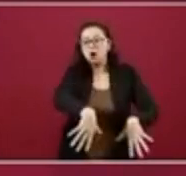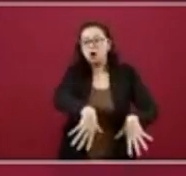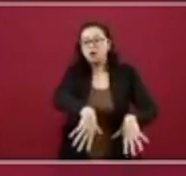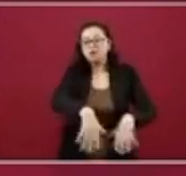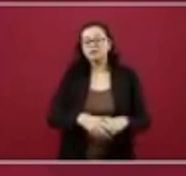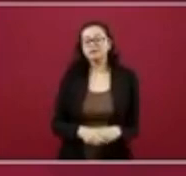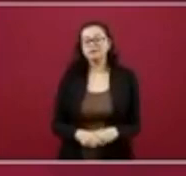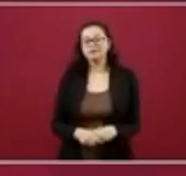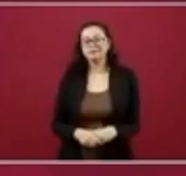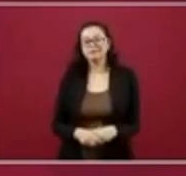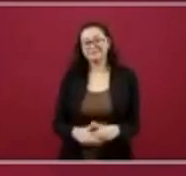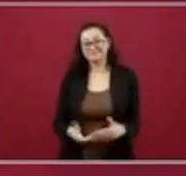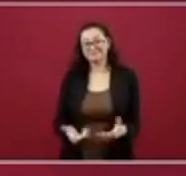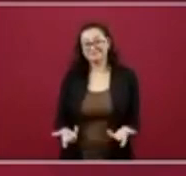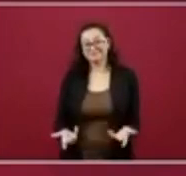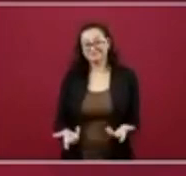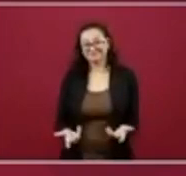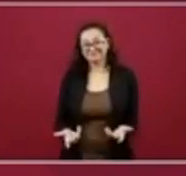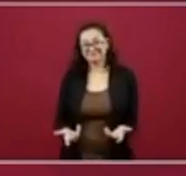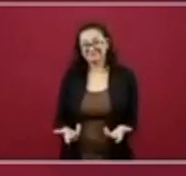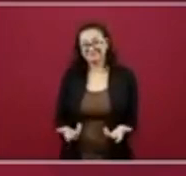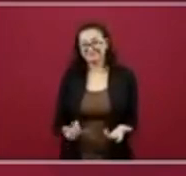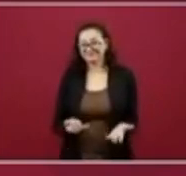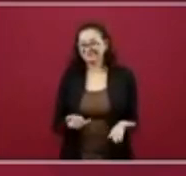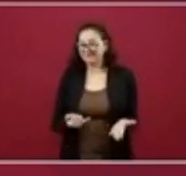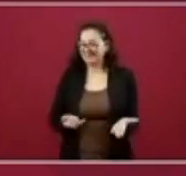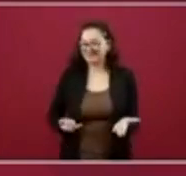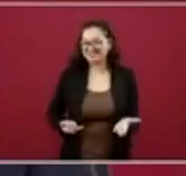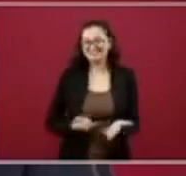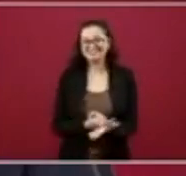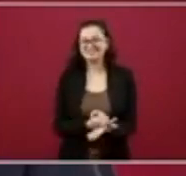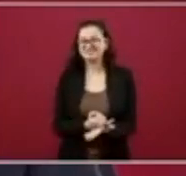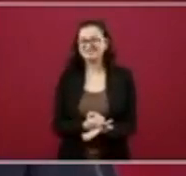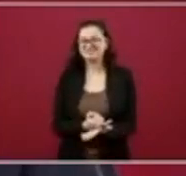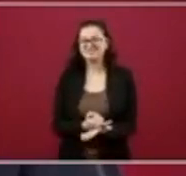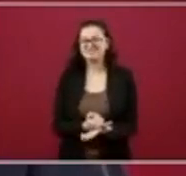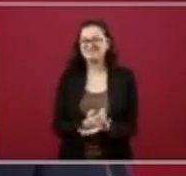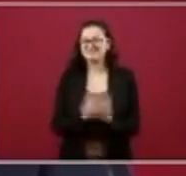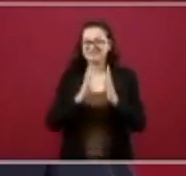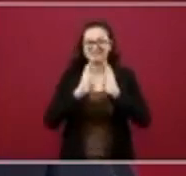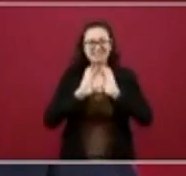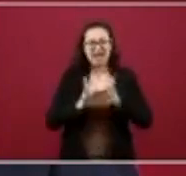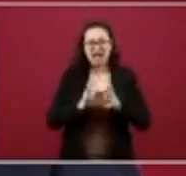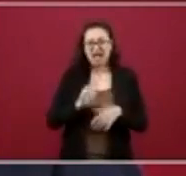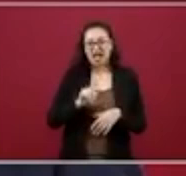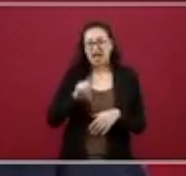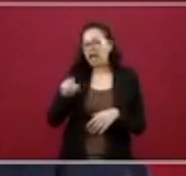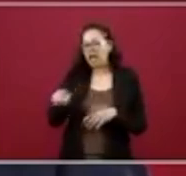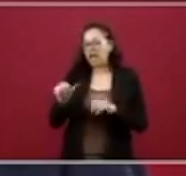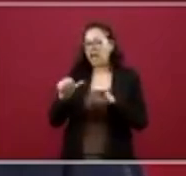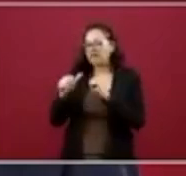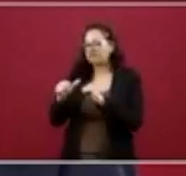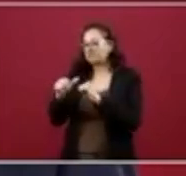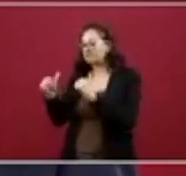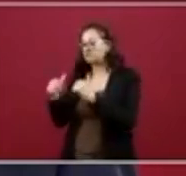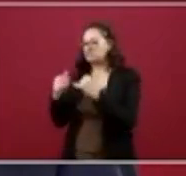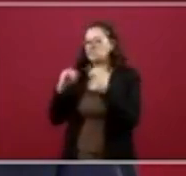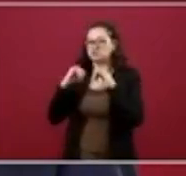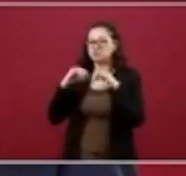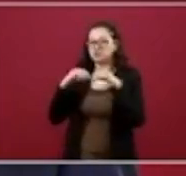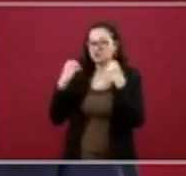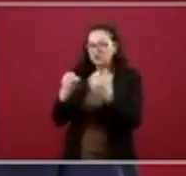Por eso la decisión de no entregar fondos con intermediarios, pero lo vamos a aprobar.